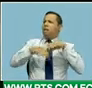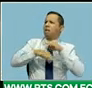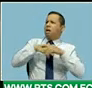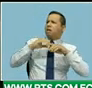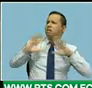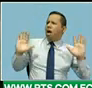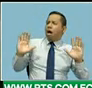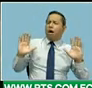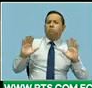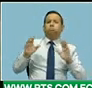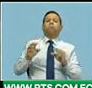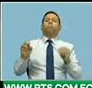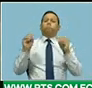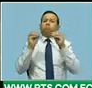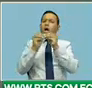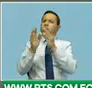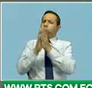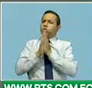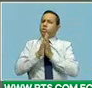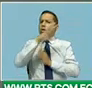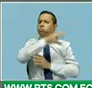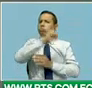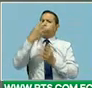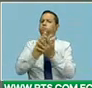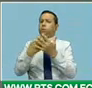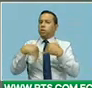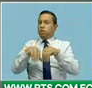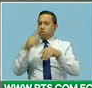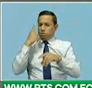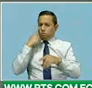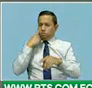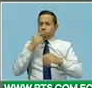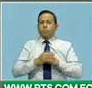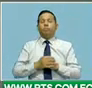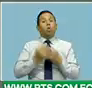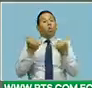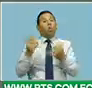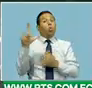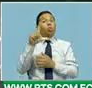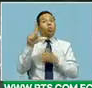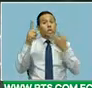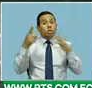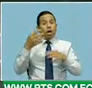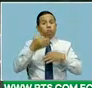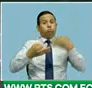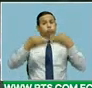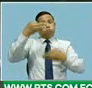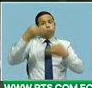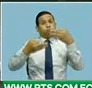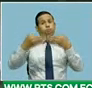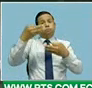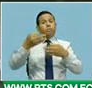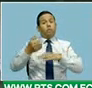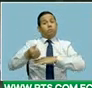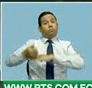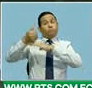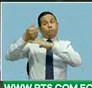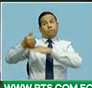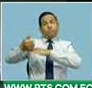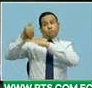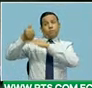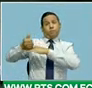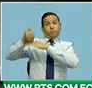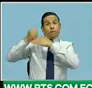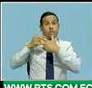De juzgamiento en el caso denominado Usecom por el delito de peculado concluyó este lunes con el voto de mayoría de los jueces Iván León y